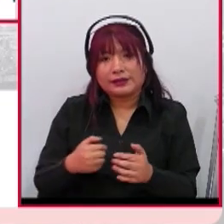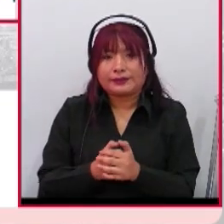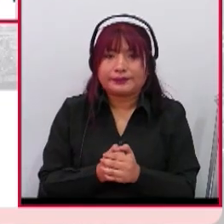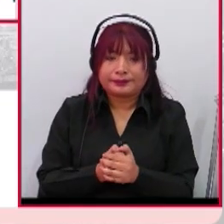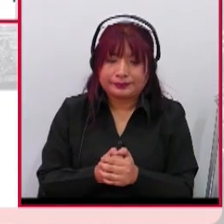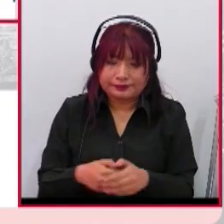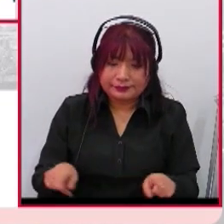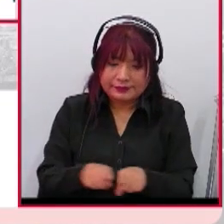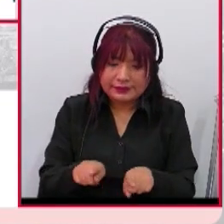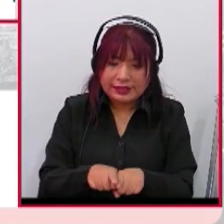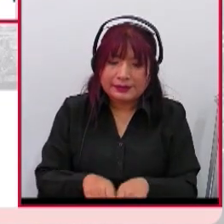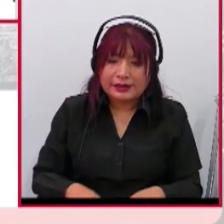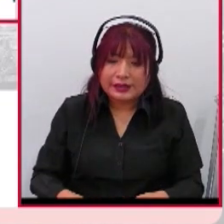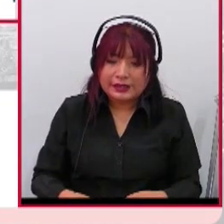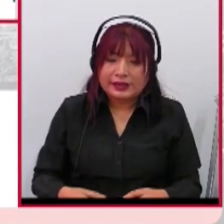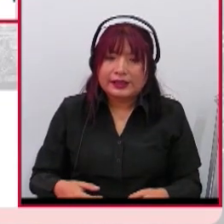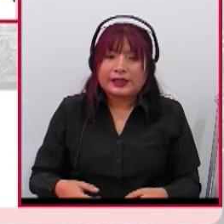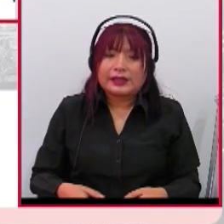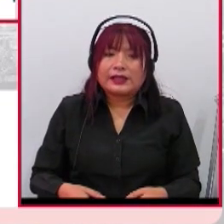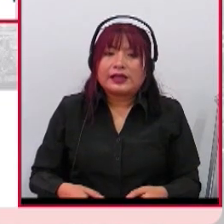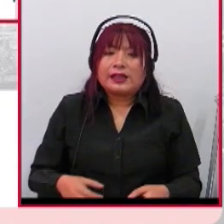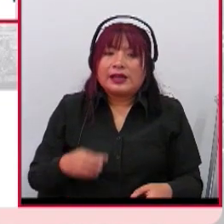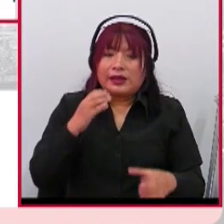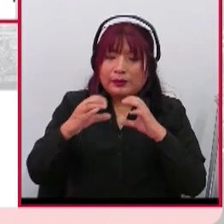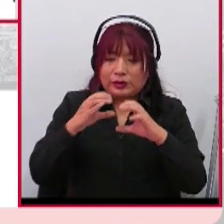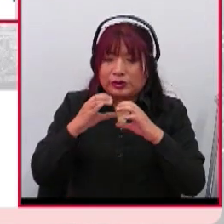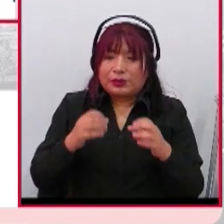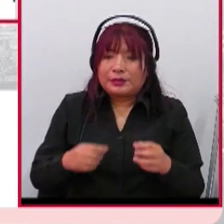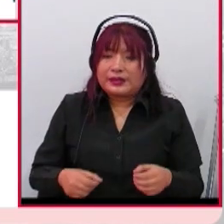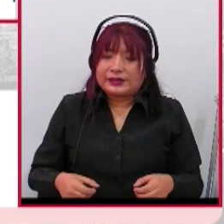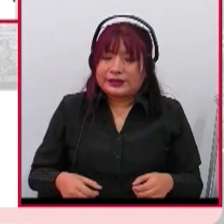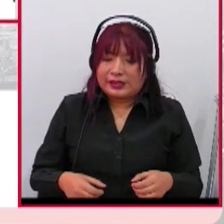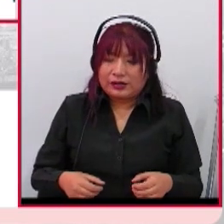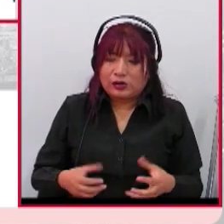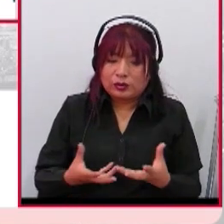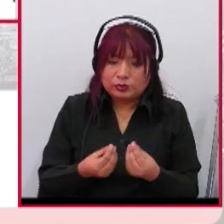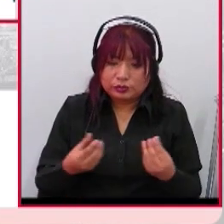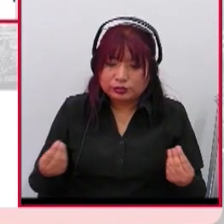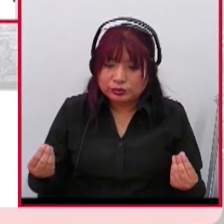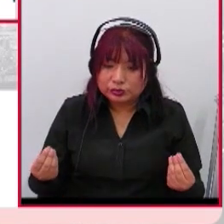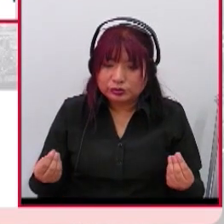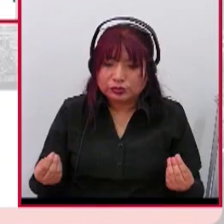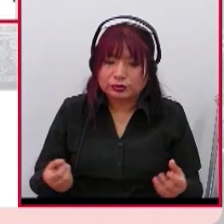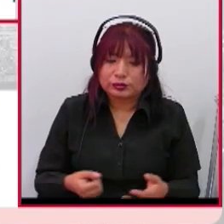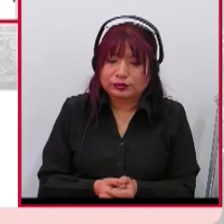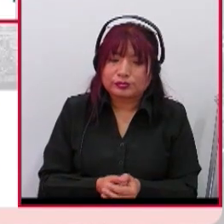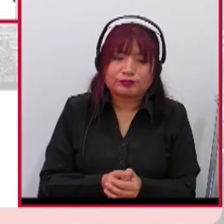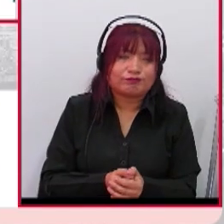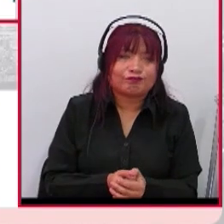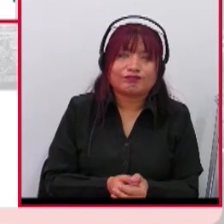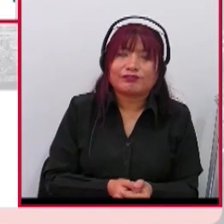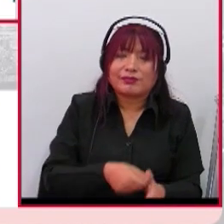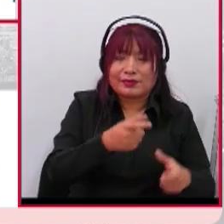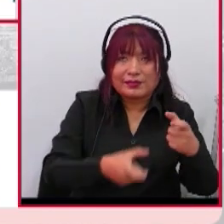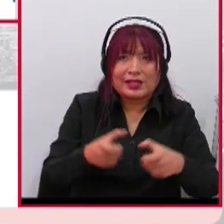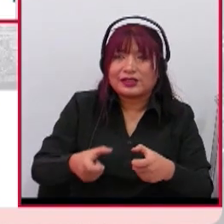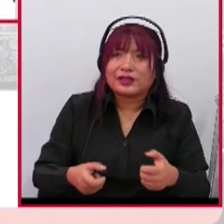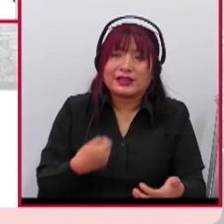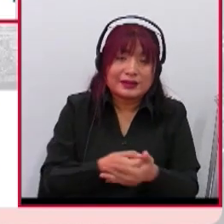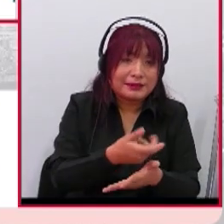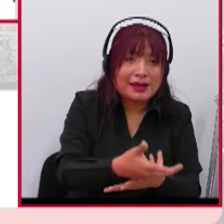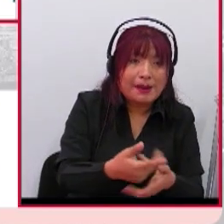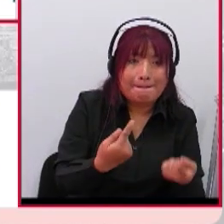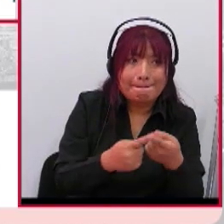He tenido caso de conversar con otros colegas de que inician los Operation Readiness Plan, pero no los completan. Entonces ahí se genera una